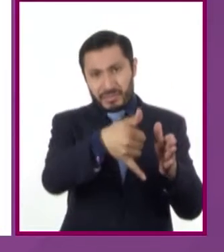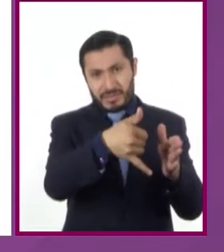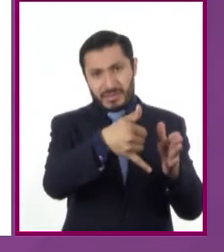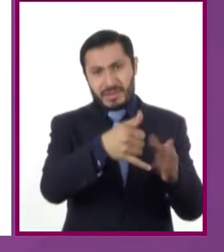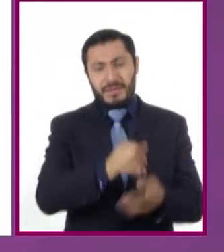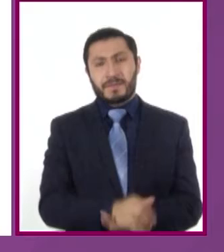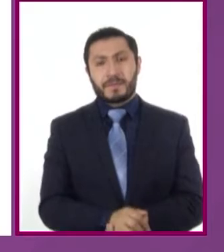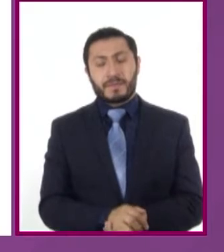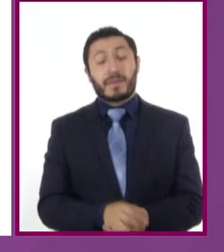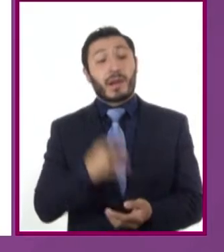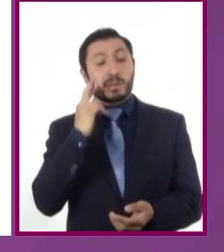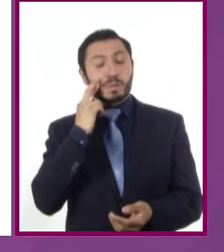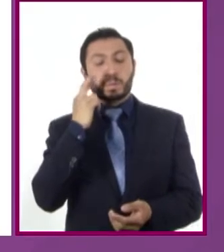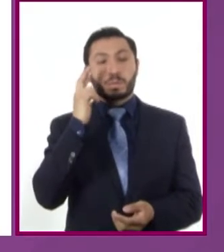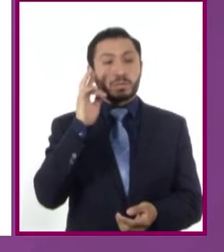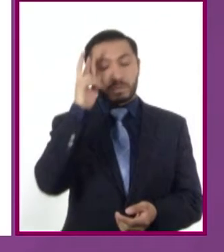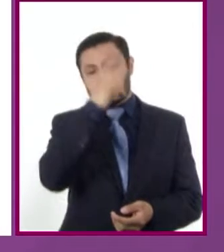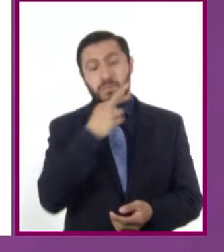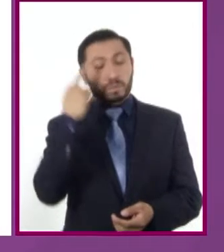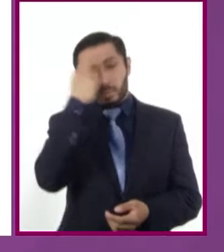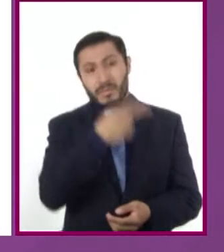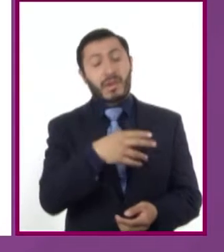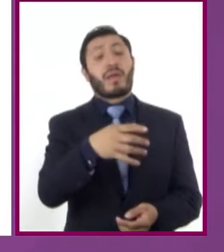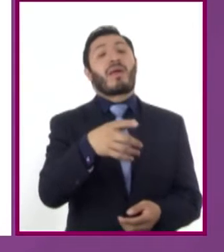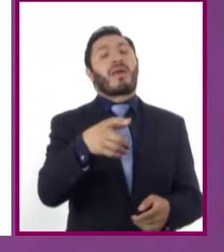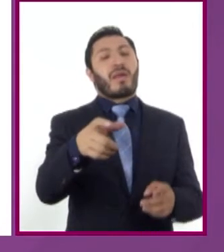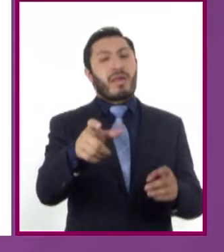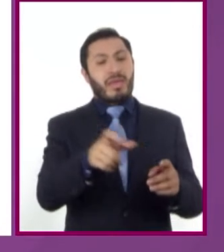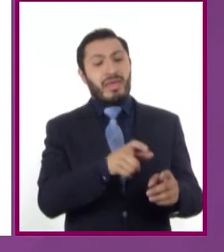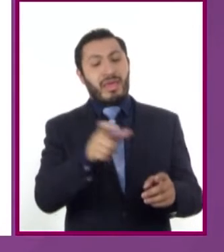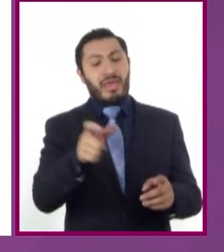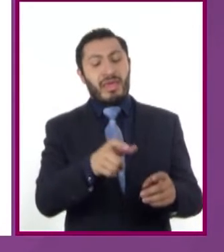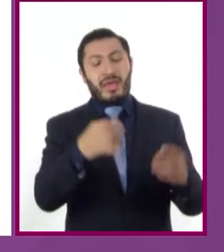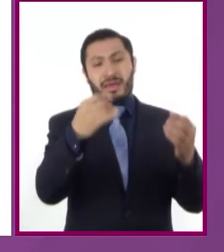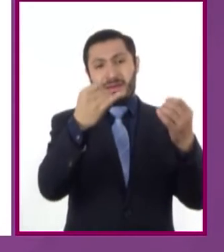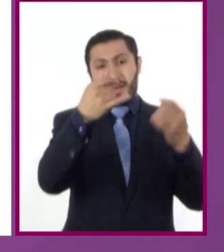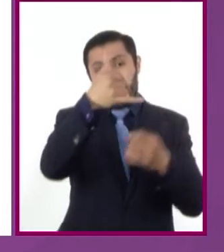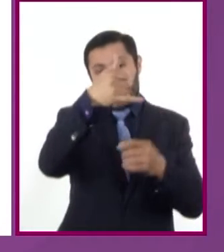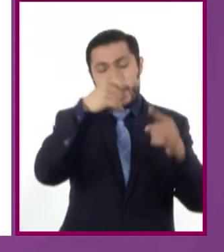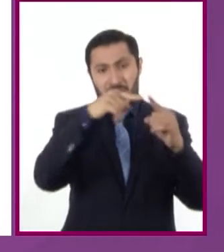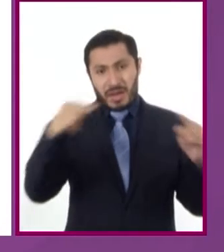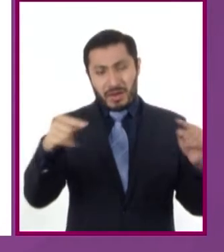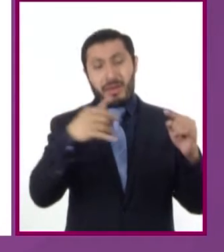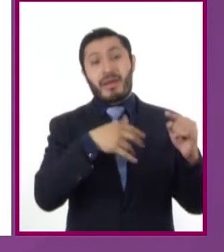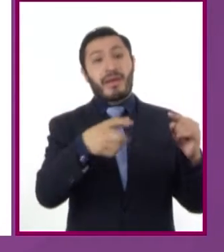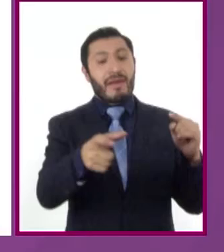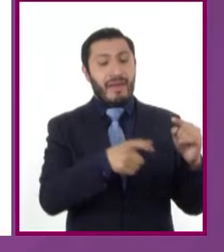Observemos cómo X está dividiendo a Y. Ahora pasará al otro lado